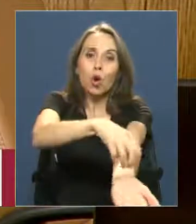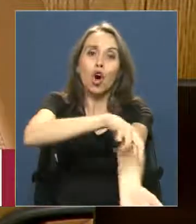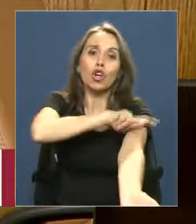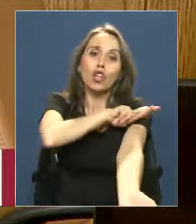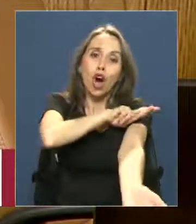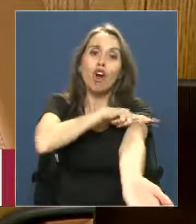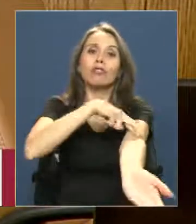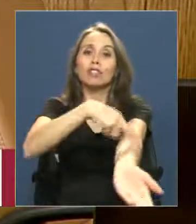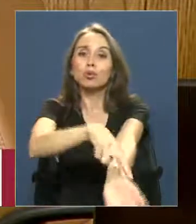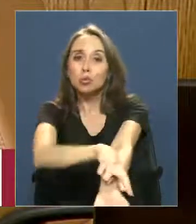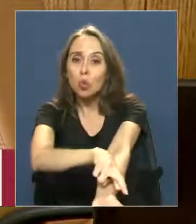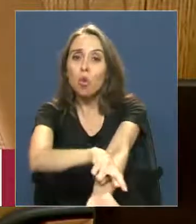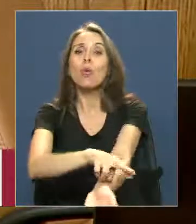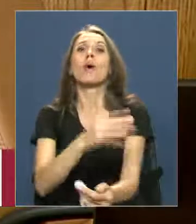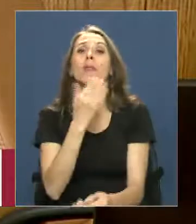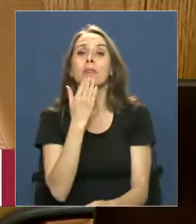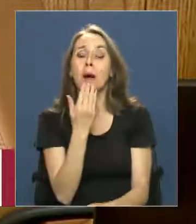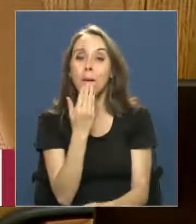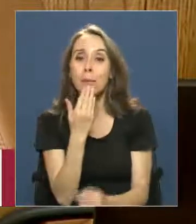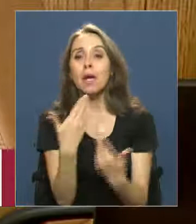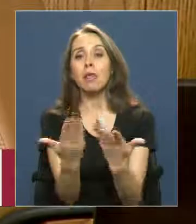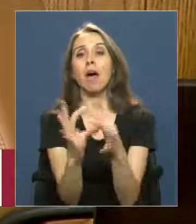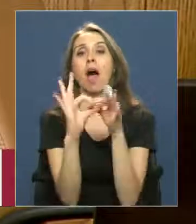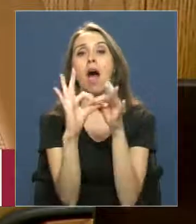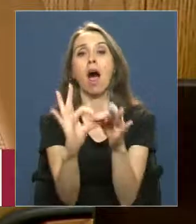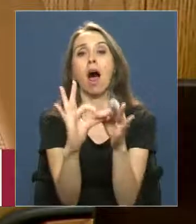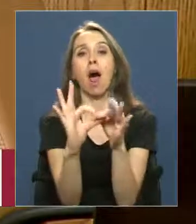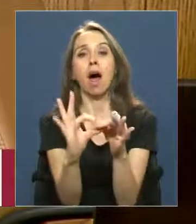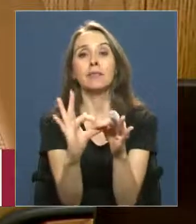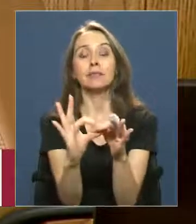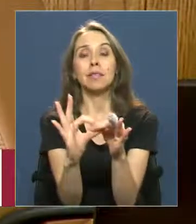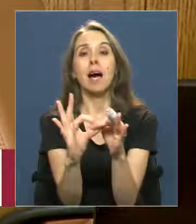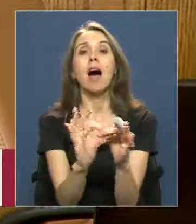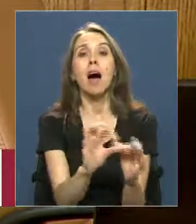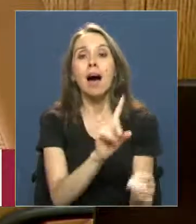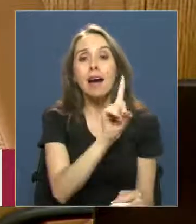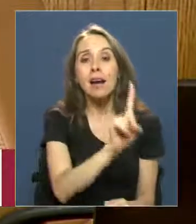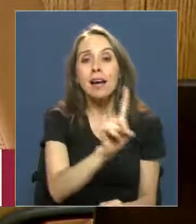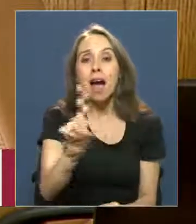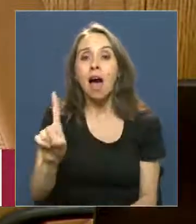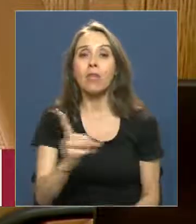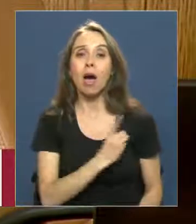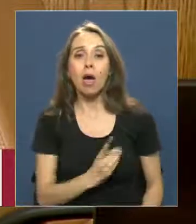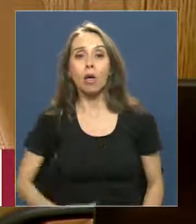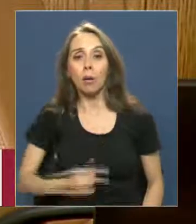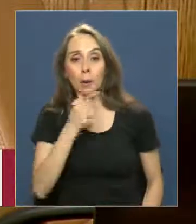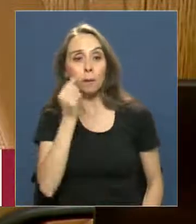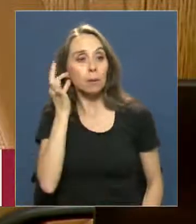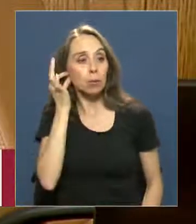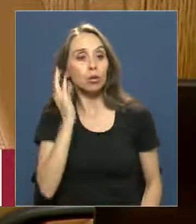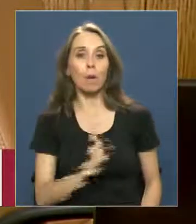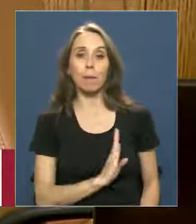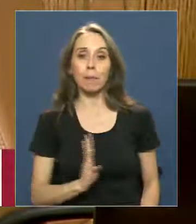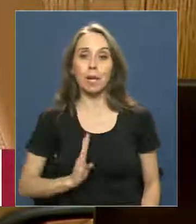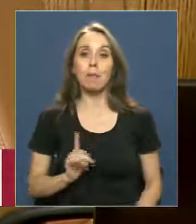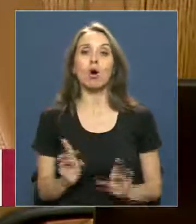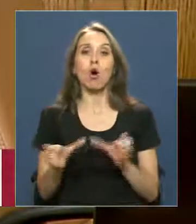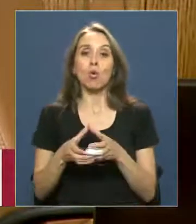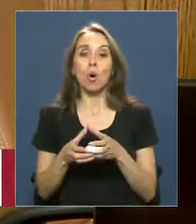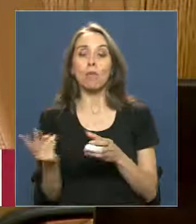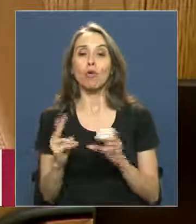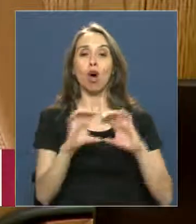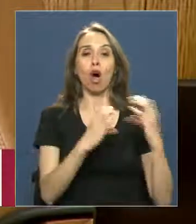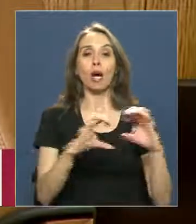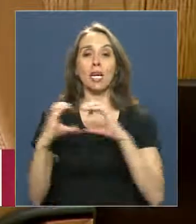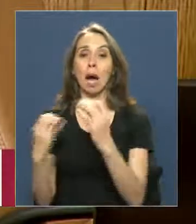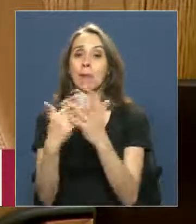como en el sur de nuestro país. Y, por supuesto, darle las gracias también a cada uno de los diputados y diputadas que forman parte de este Grupo Bicameral de